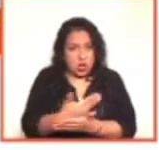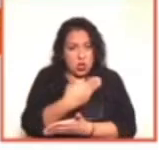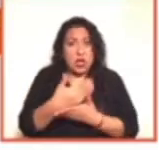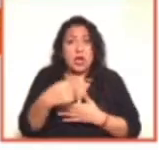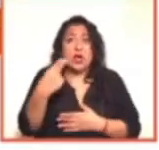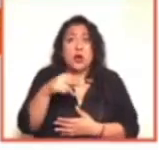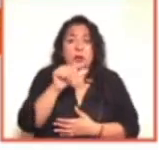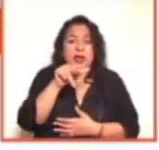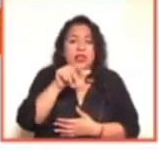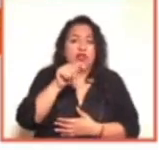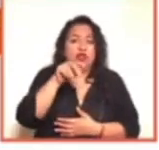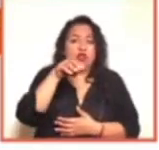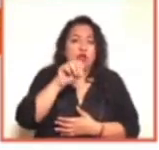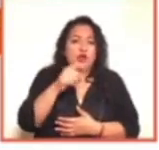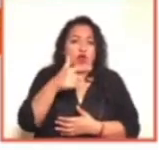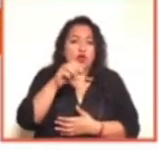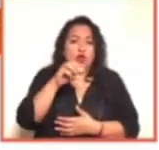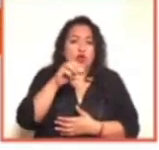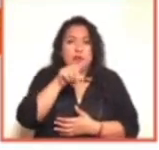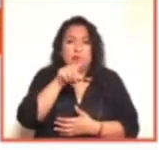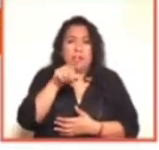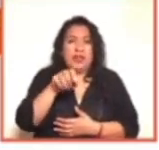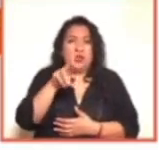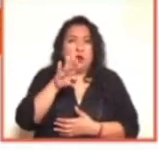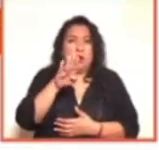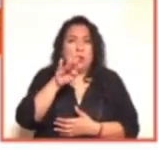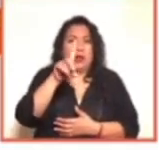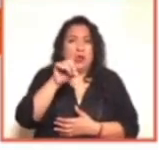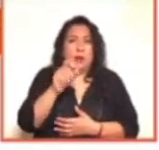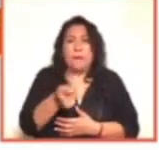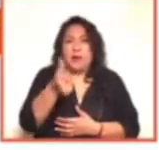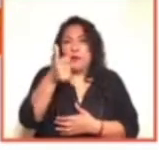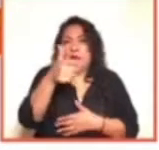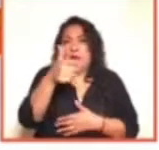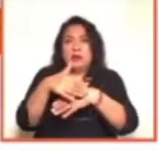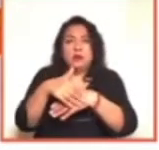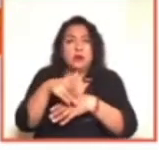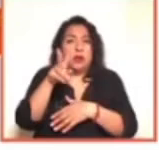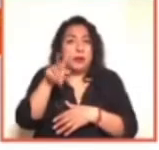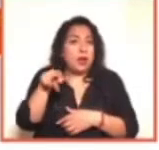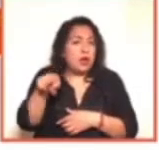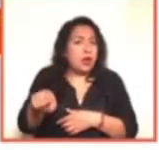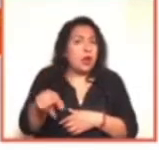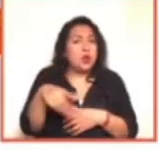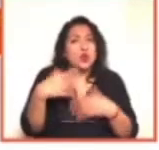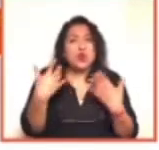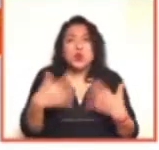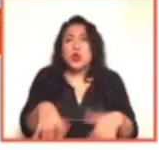Antonio Gómez Robledo. Siempre me ha llamado la atención que no sea él una de las